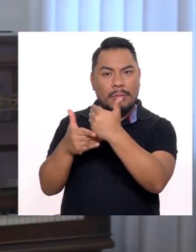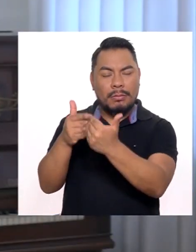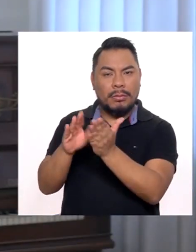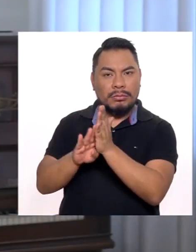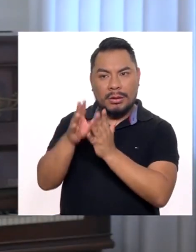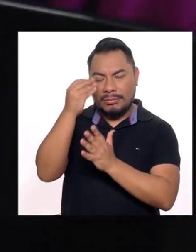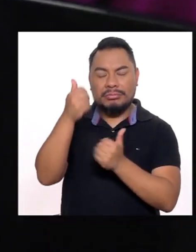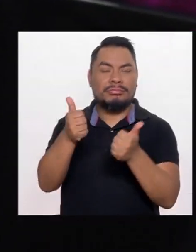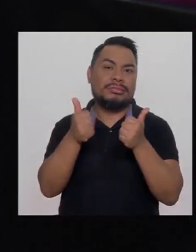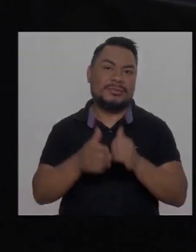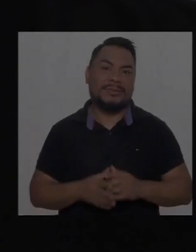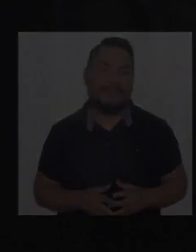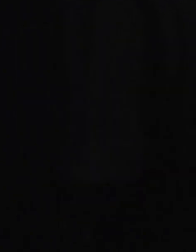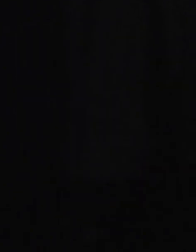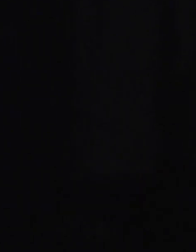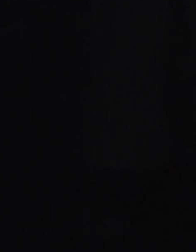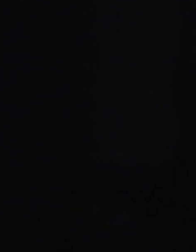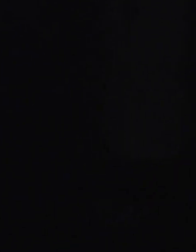Fue genial